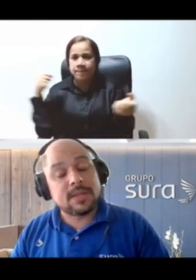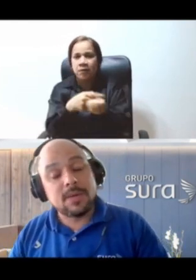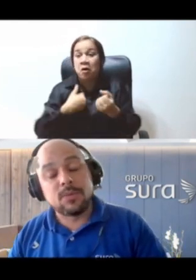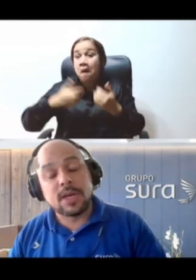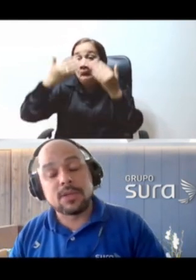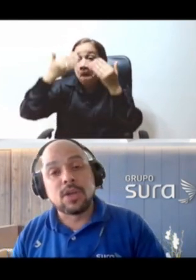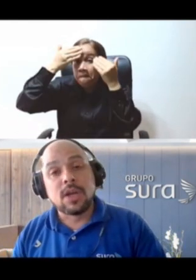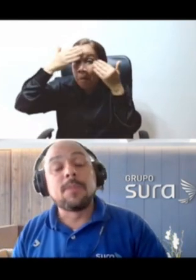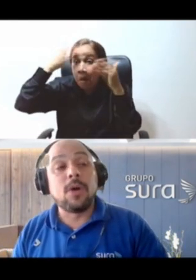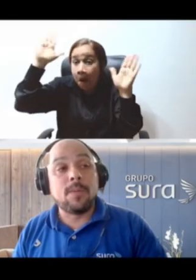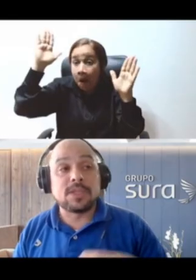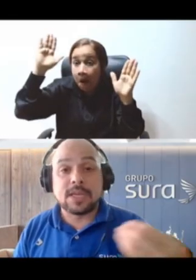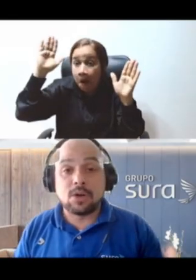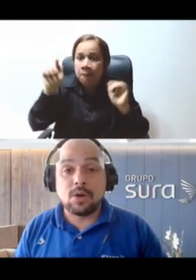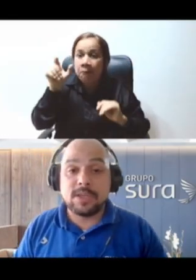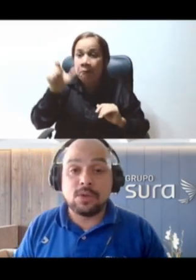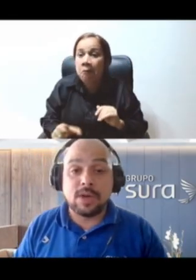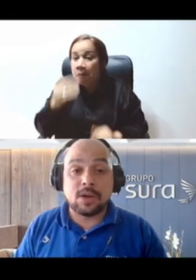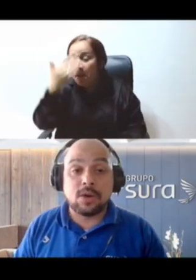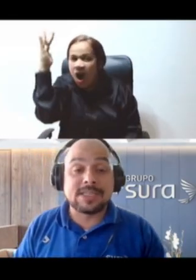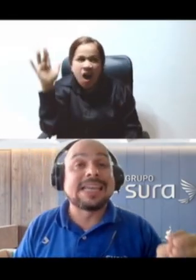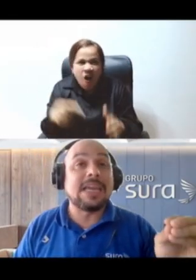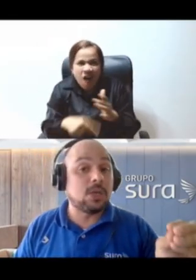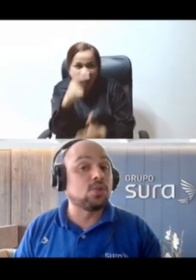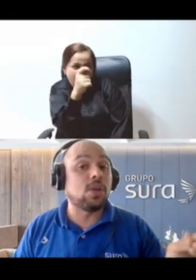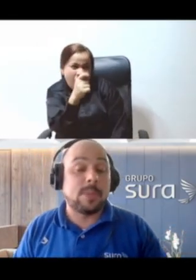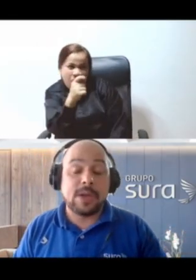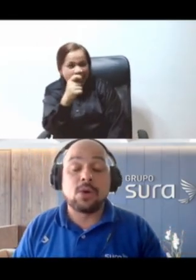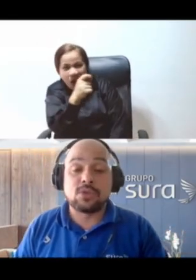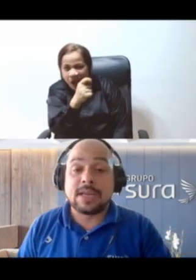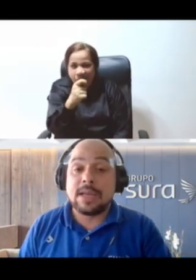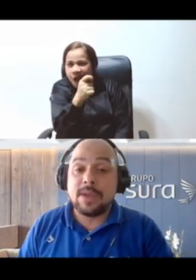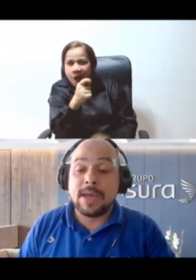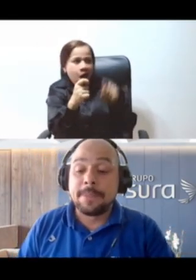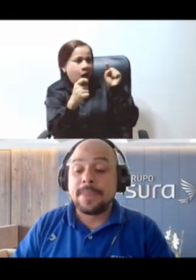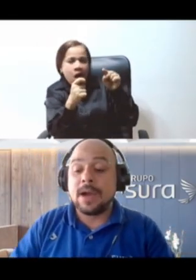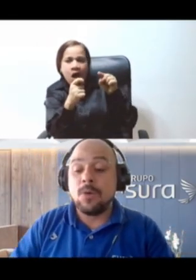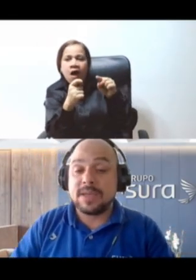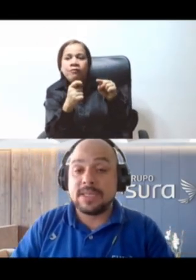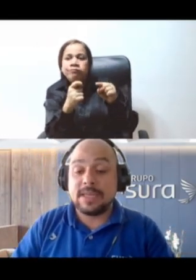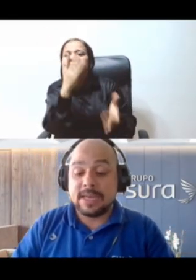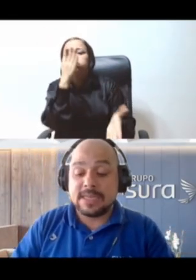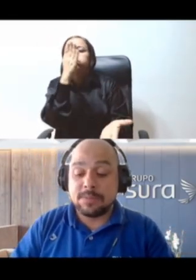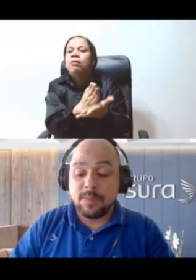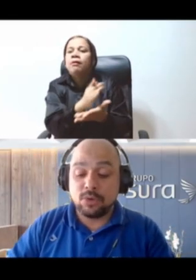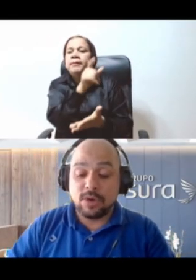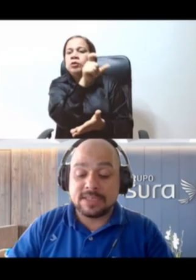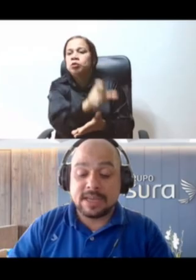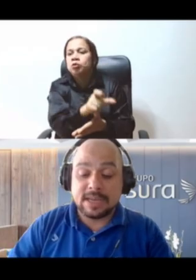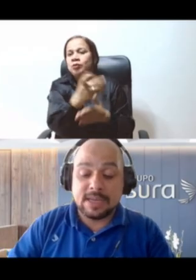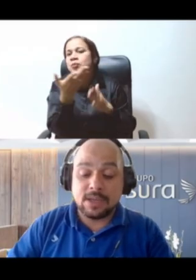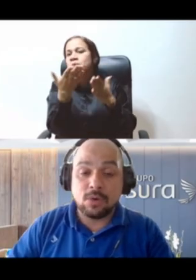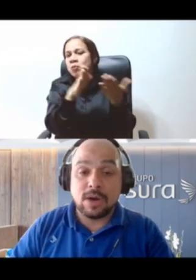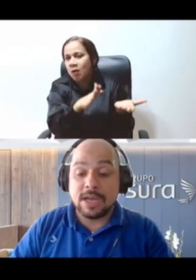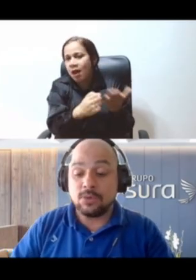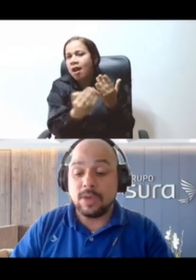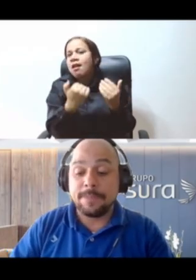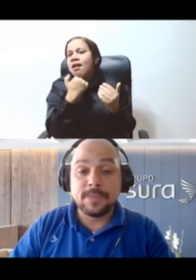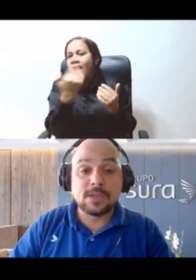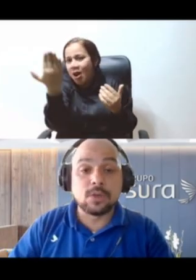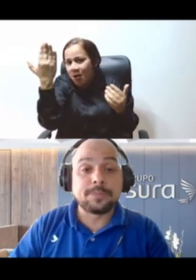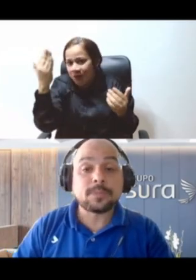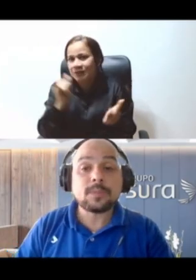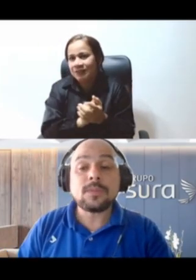desconocimiento de la normativa, muchachos, podemos estar cometiendo errores que incluso le pueden costar la vida a un paciente que en ese momento esté